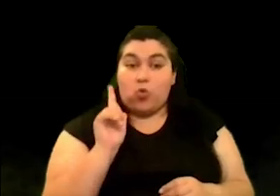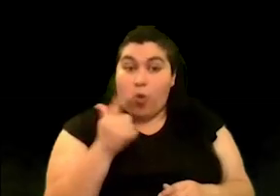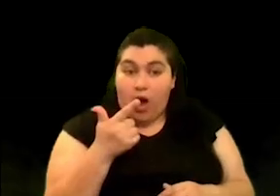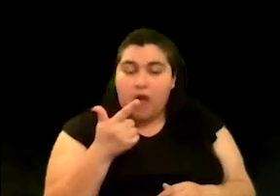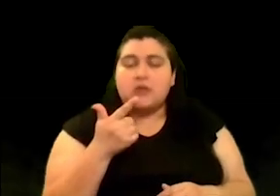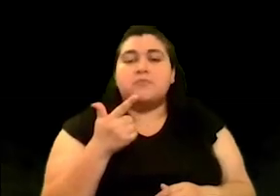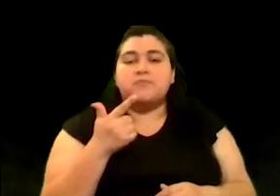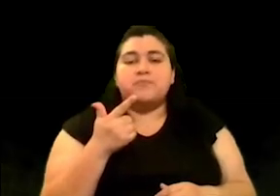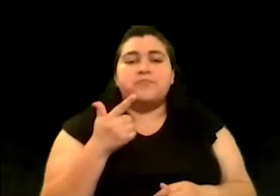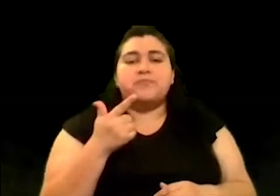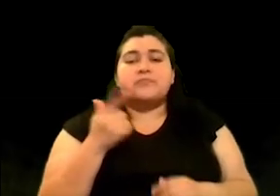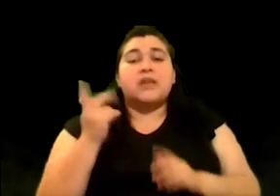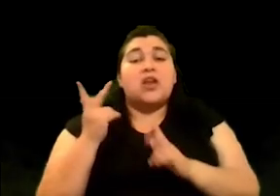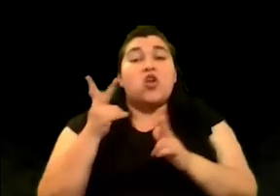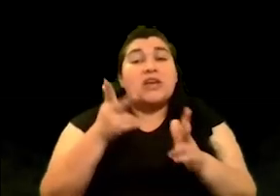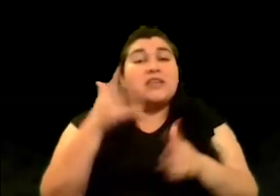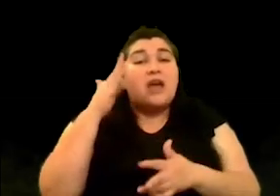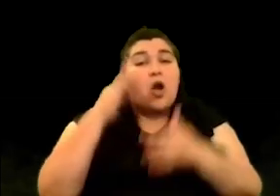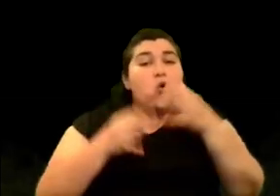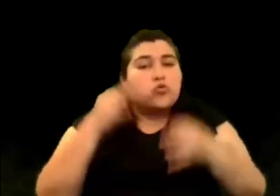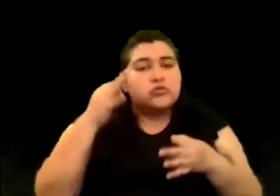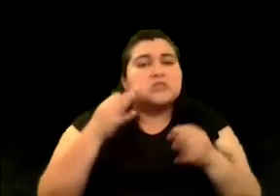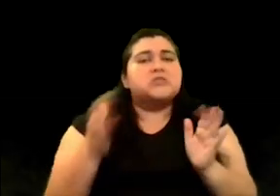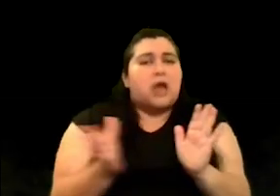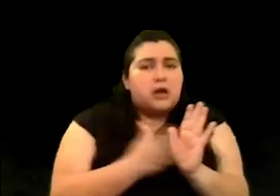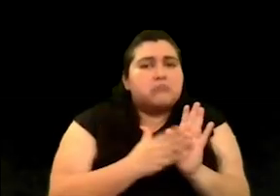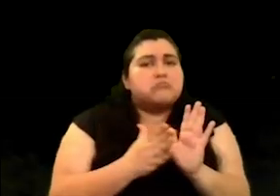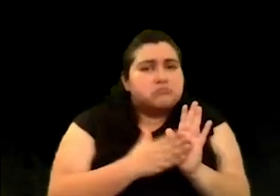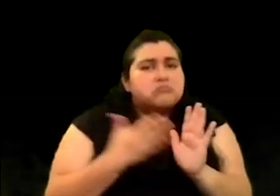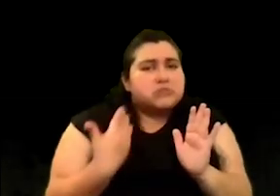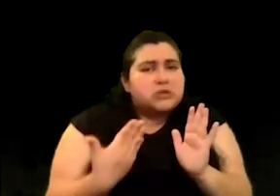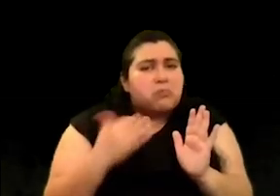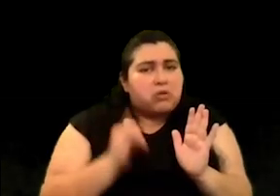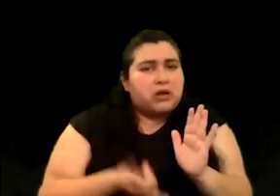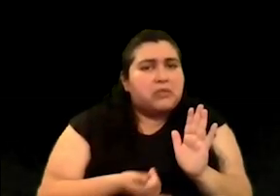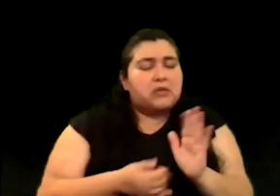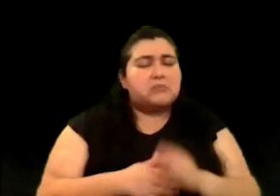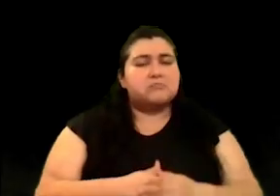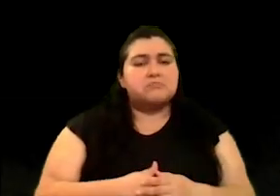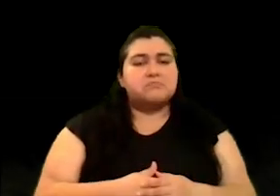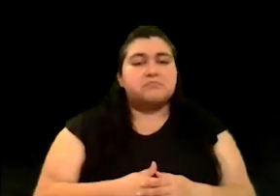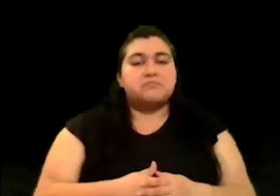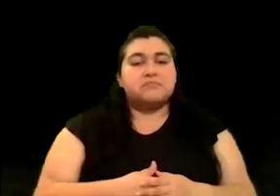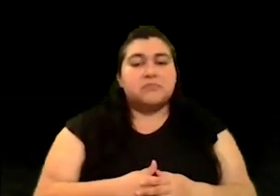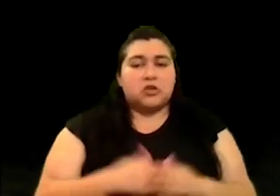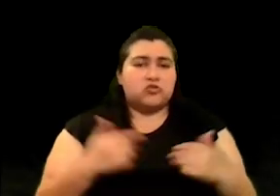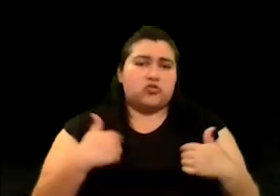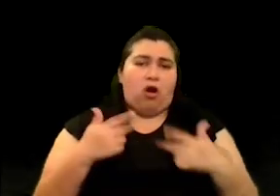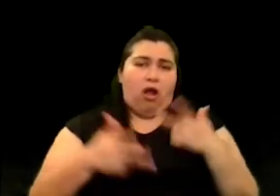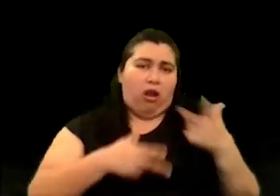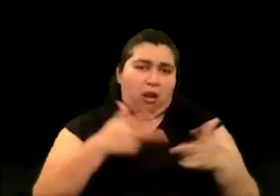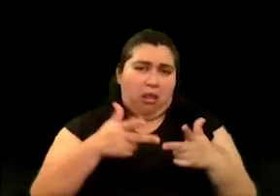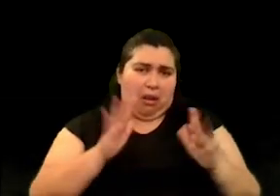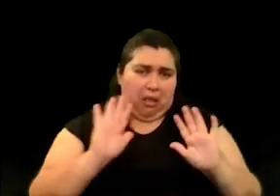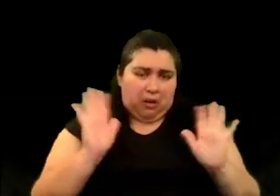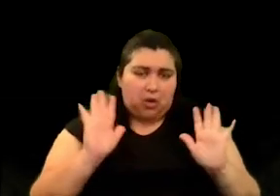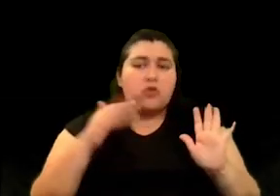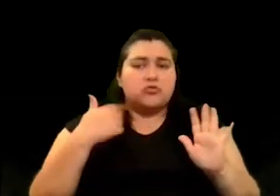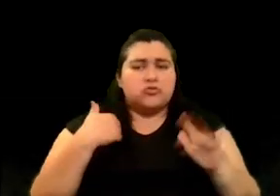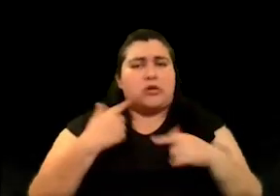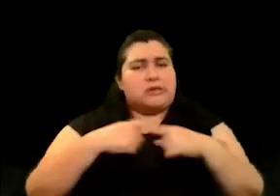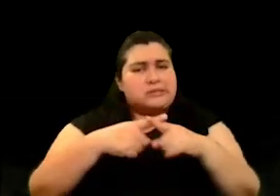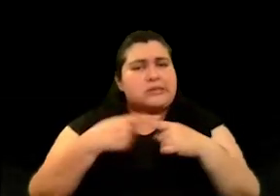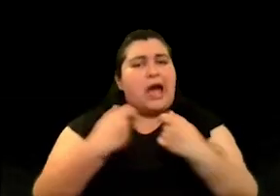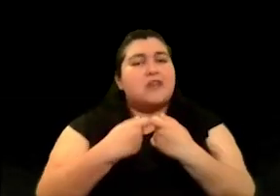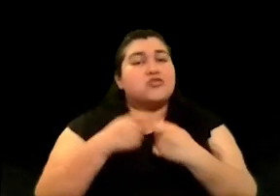Molinos, lo que dijo la Corte, es legítimo. Y no es que quiera espolear mi charla, pero me he peleado en la Asociación Argentina de Estudios